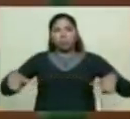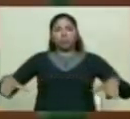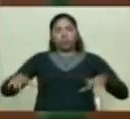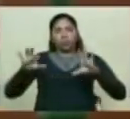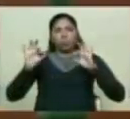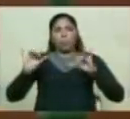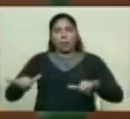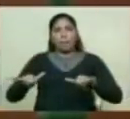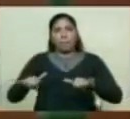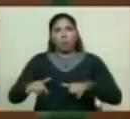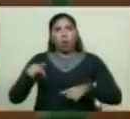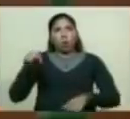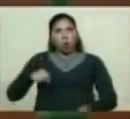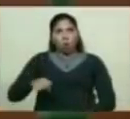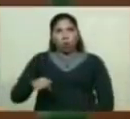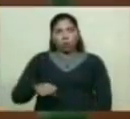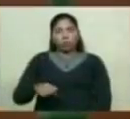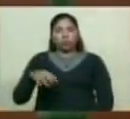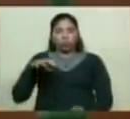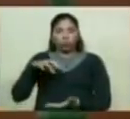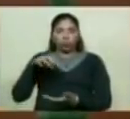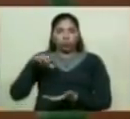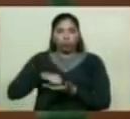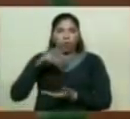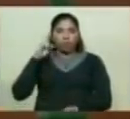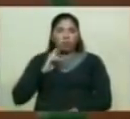angostura hoy de ciudad bolívar